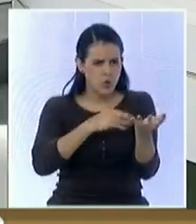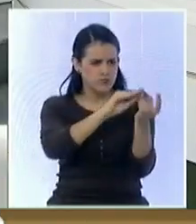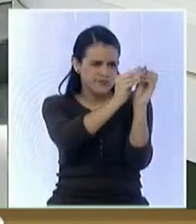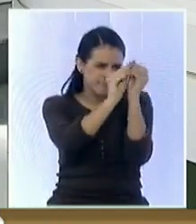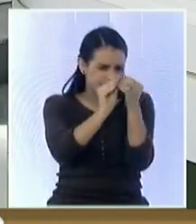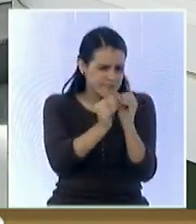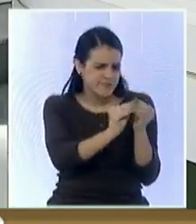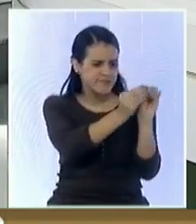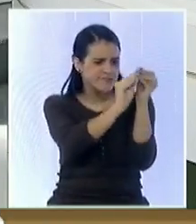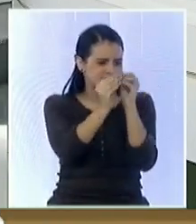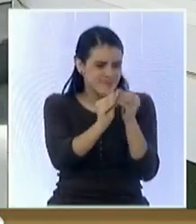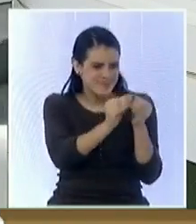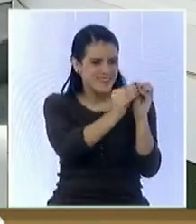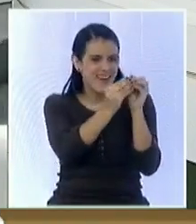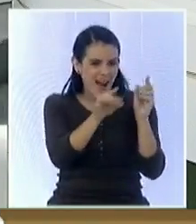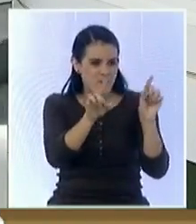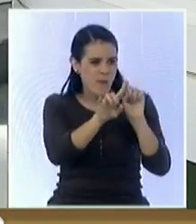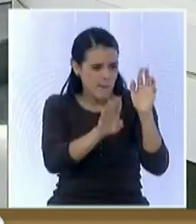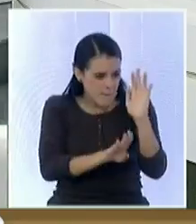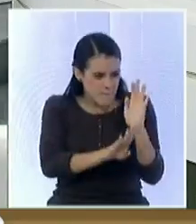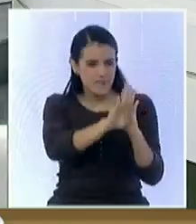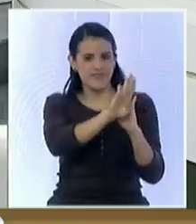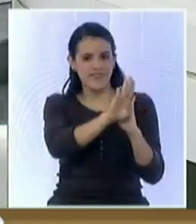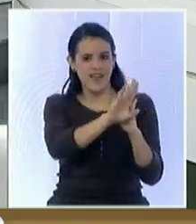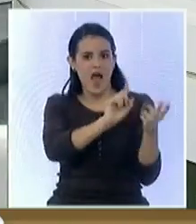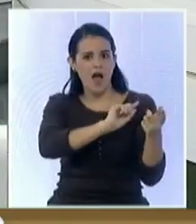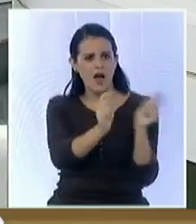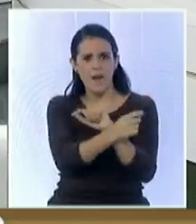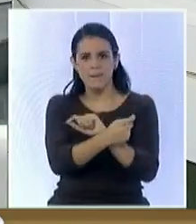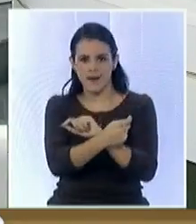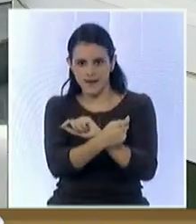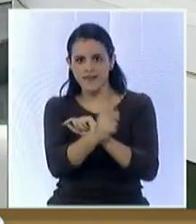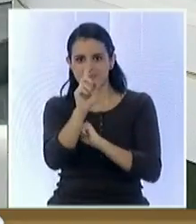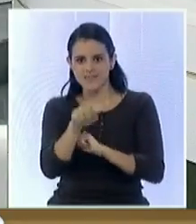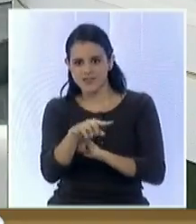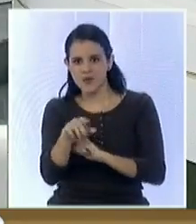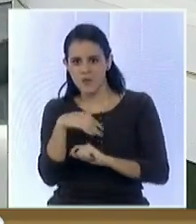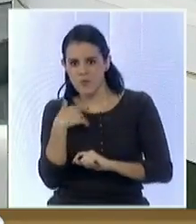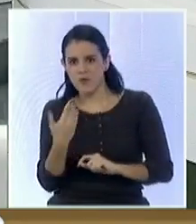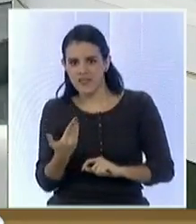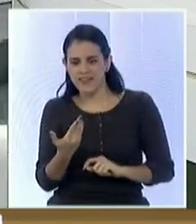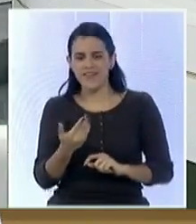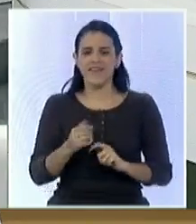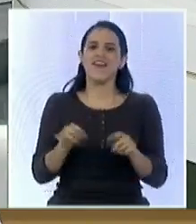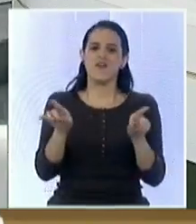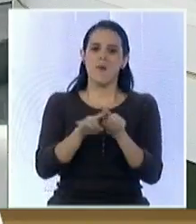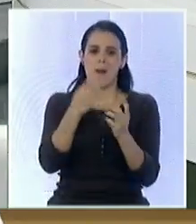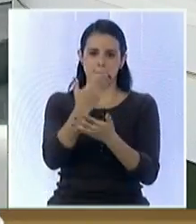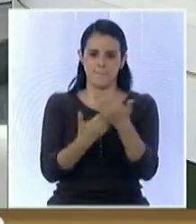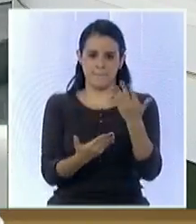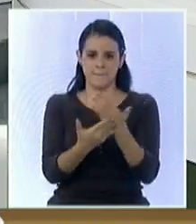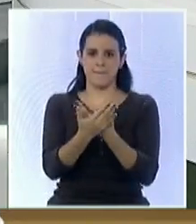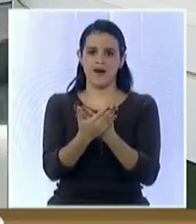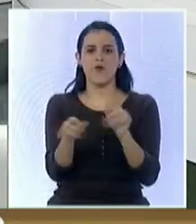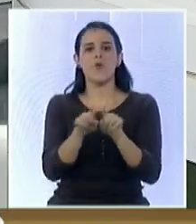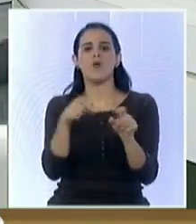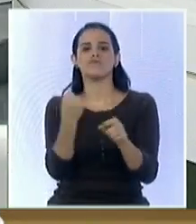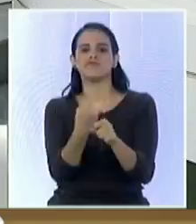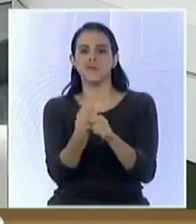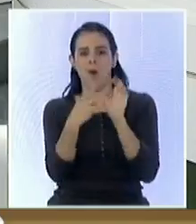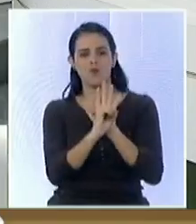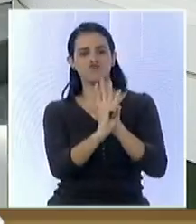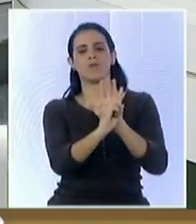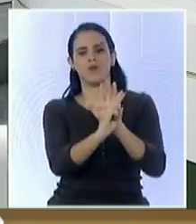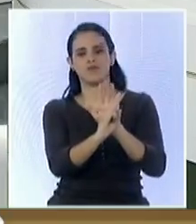a mí, distanciarlo, manipular, cambiar y transformar, ¿no? Y esto es como mi gran símbolo.